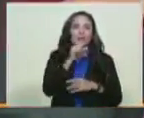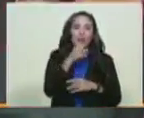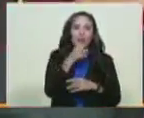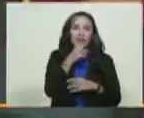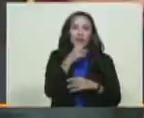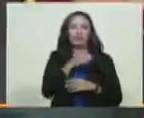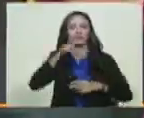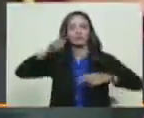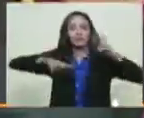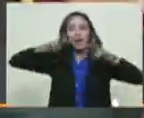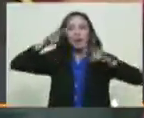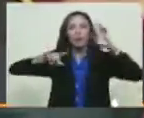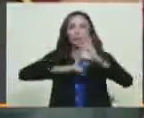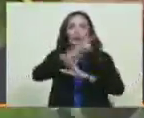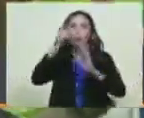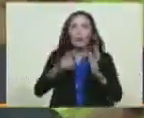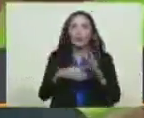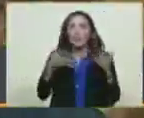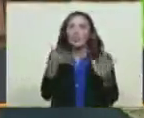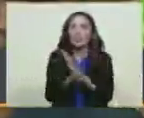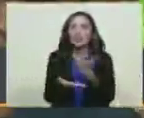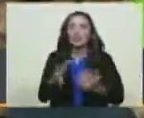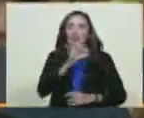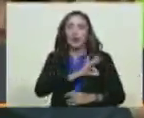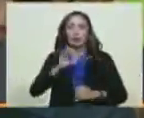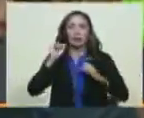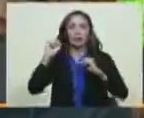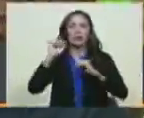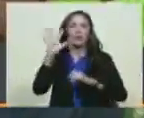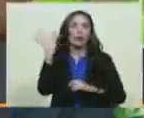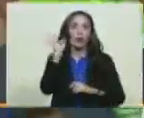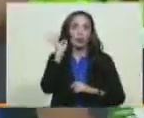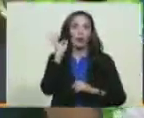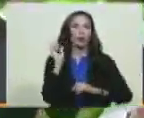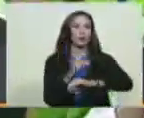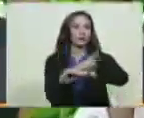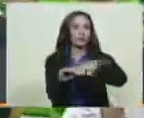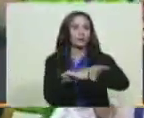ordinaria exposición sobre el socialismo fue mi vista